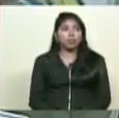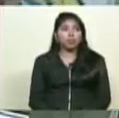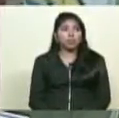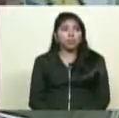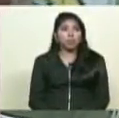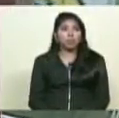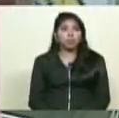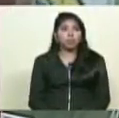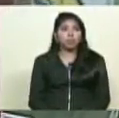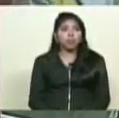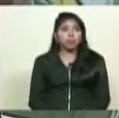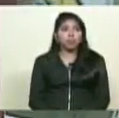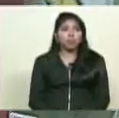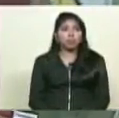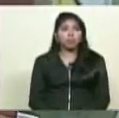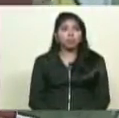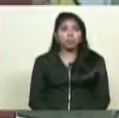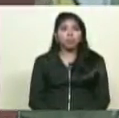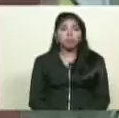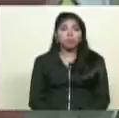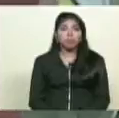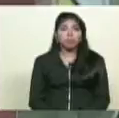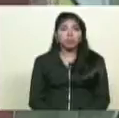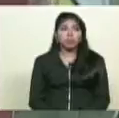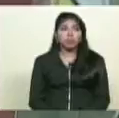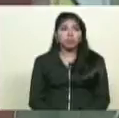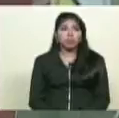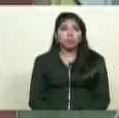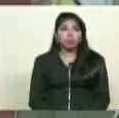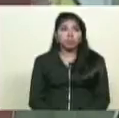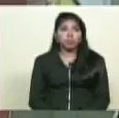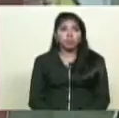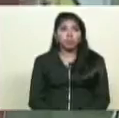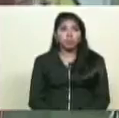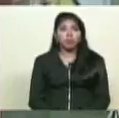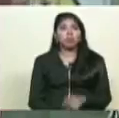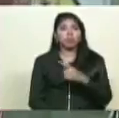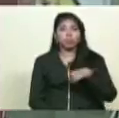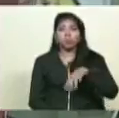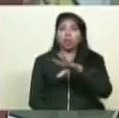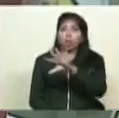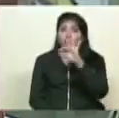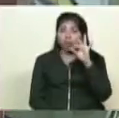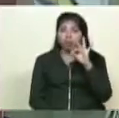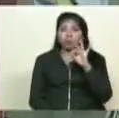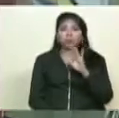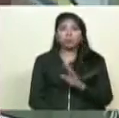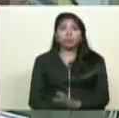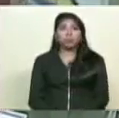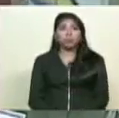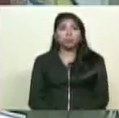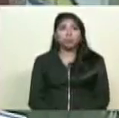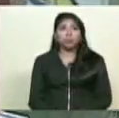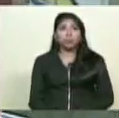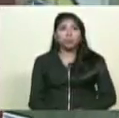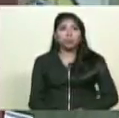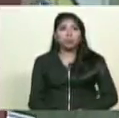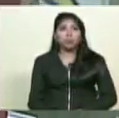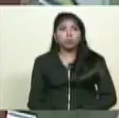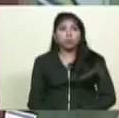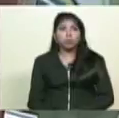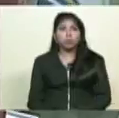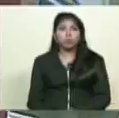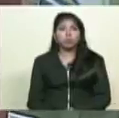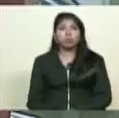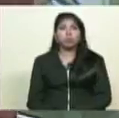poder originario y con votos, como debe ser, elegimos a nuestros gobernantes, gobernadores y gobernadoras.